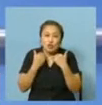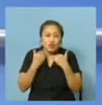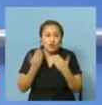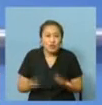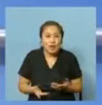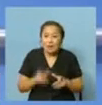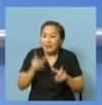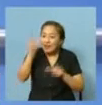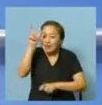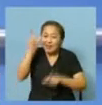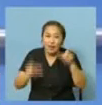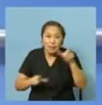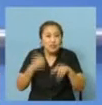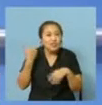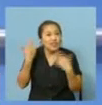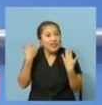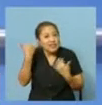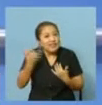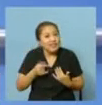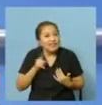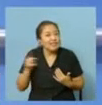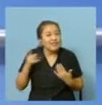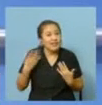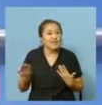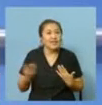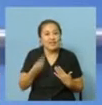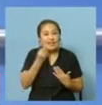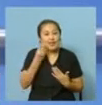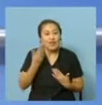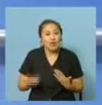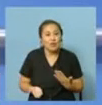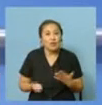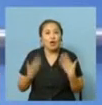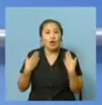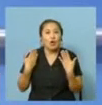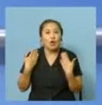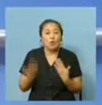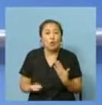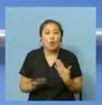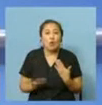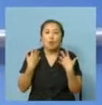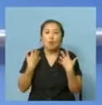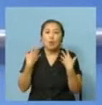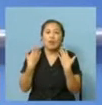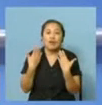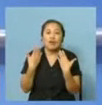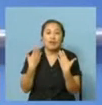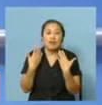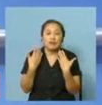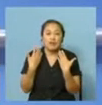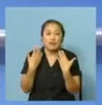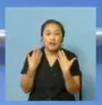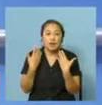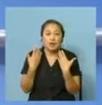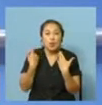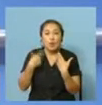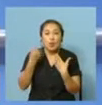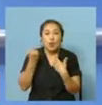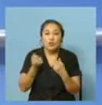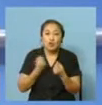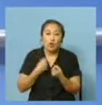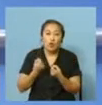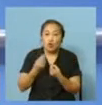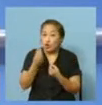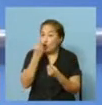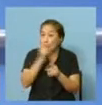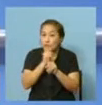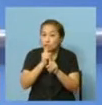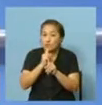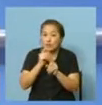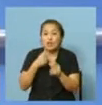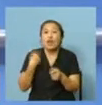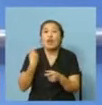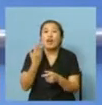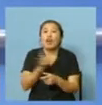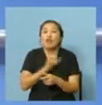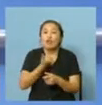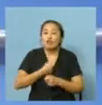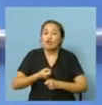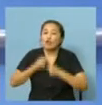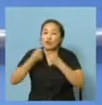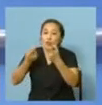de las personas que tienen esos de esos alimentos de cómo poder utilizarlos cuando no los van a consumir